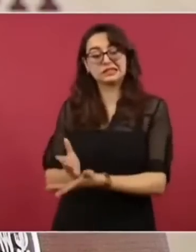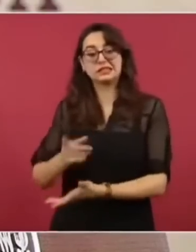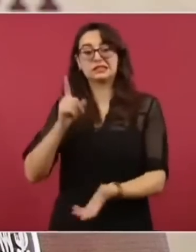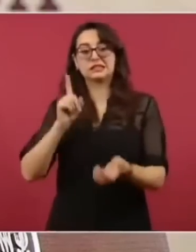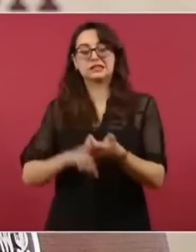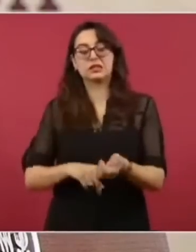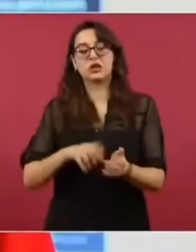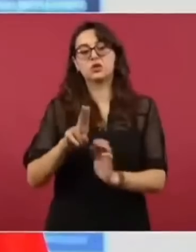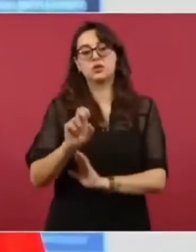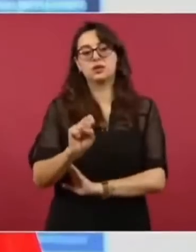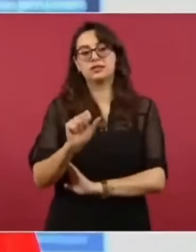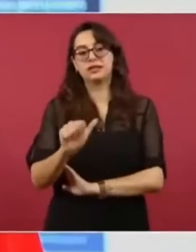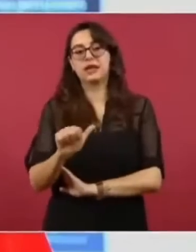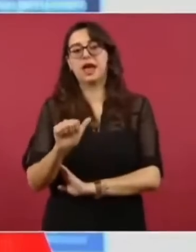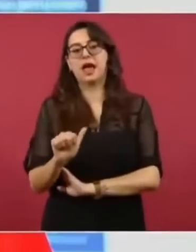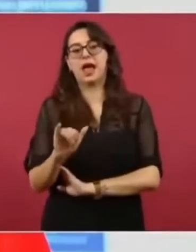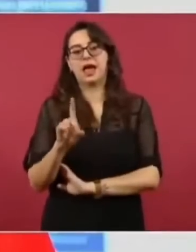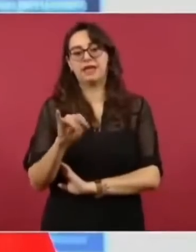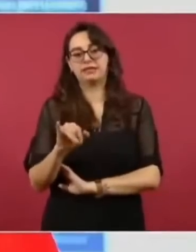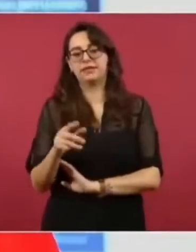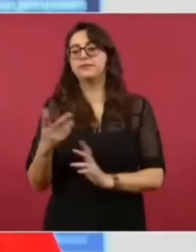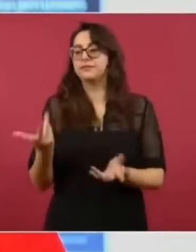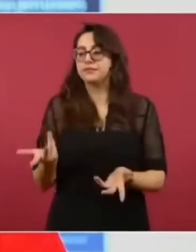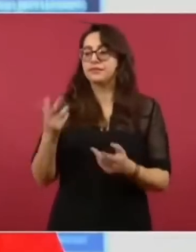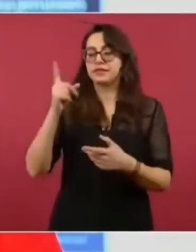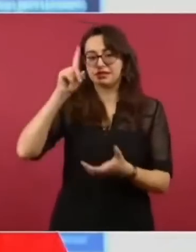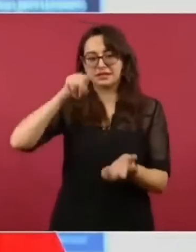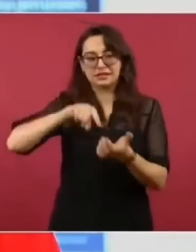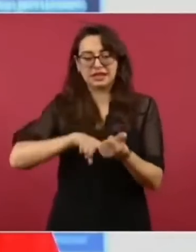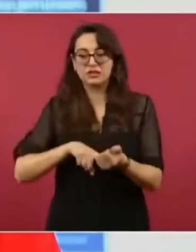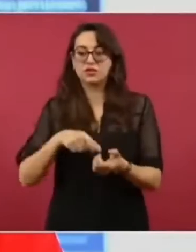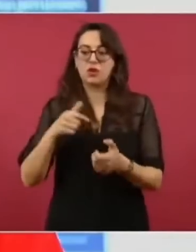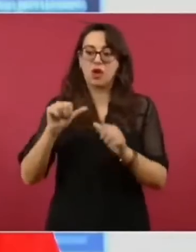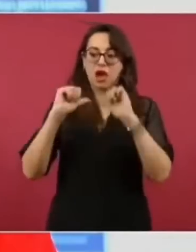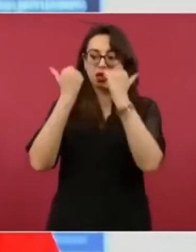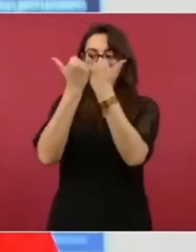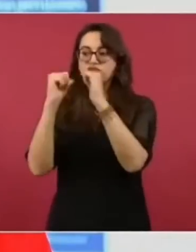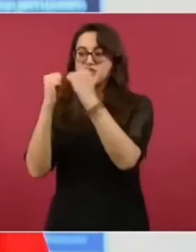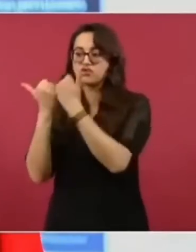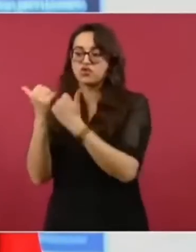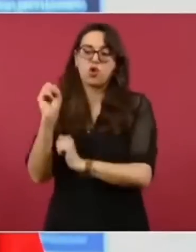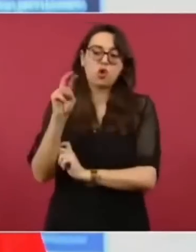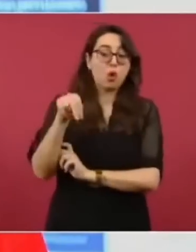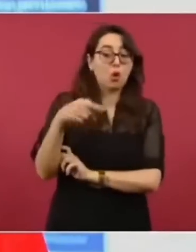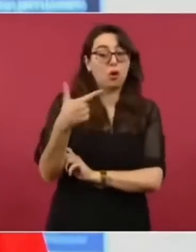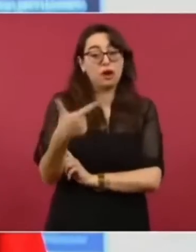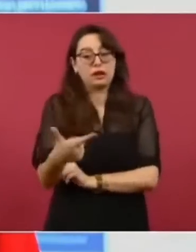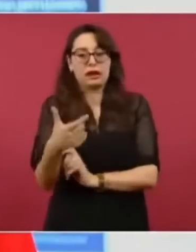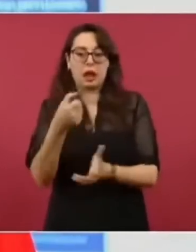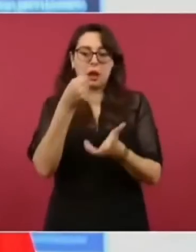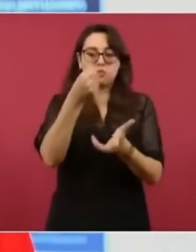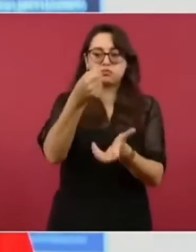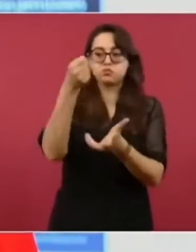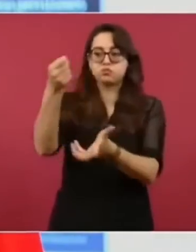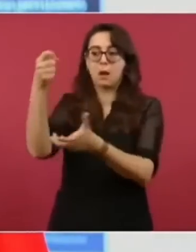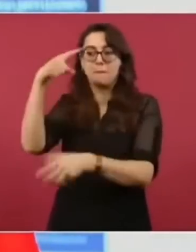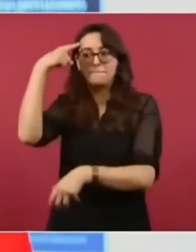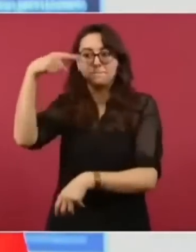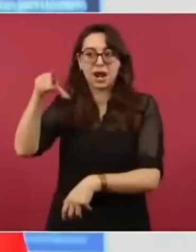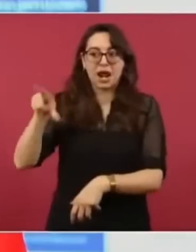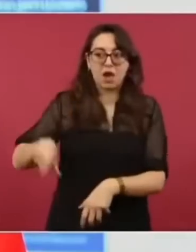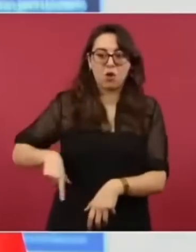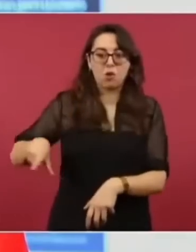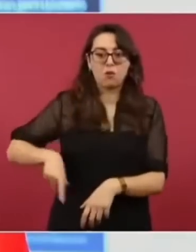USAID, que financia a organizaciones no gubernamentales que difunden mentiras y atacan